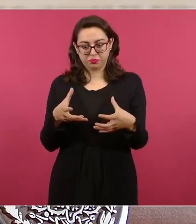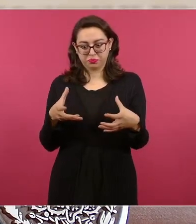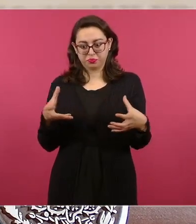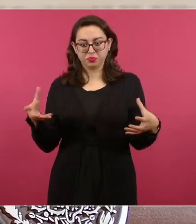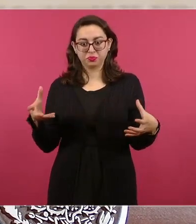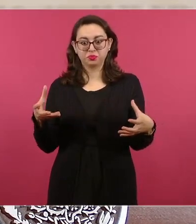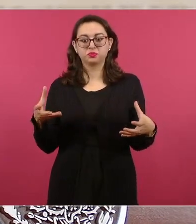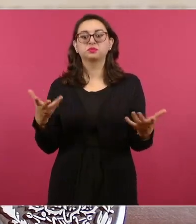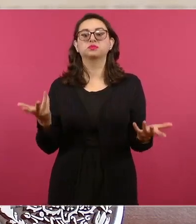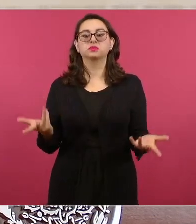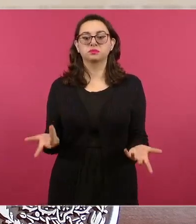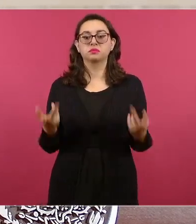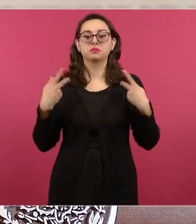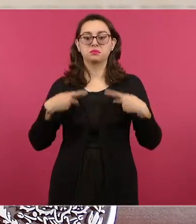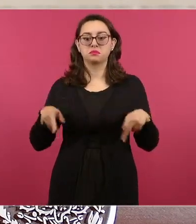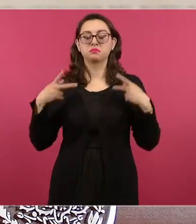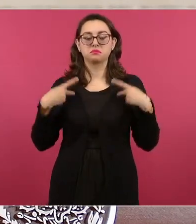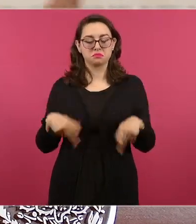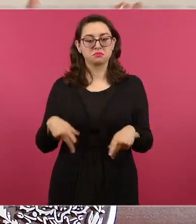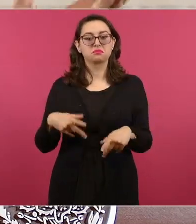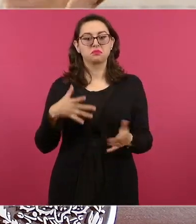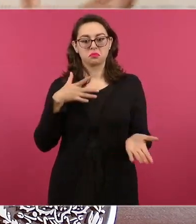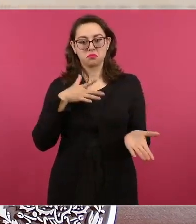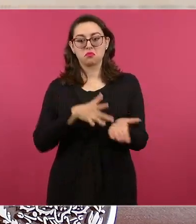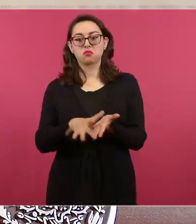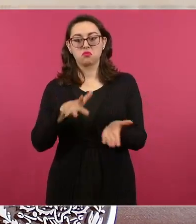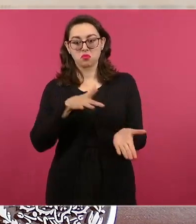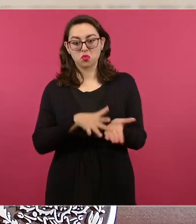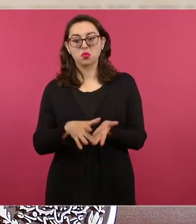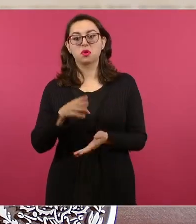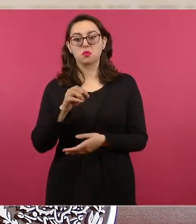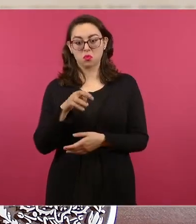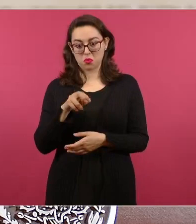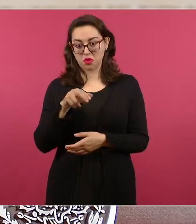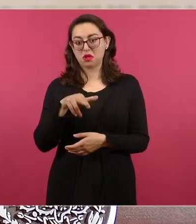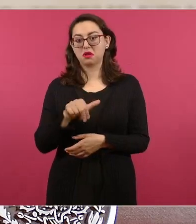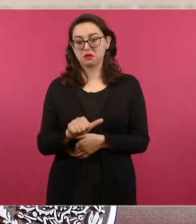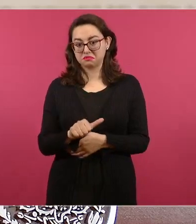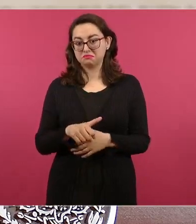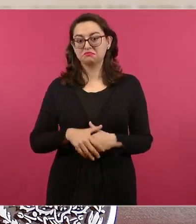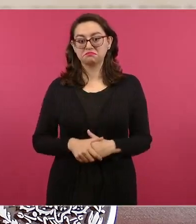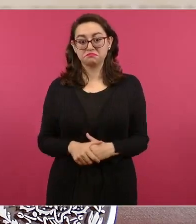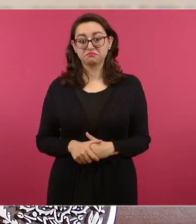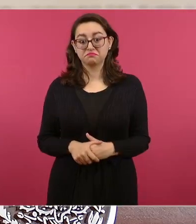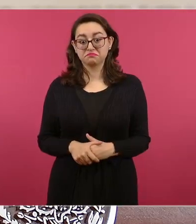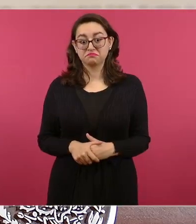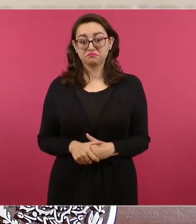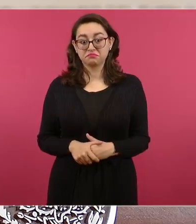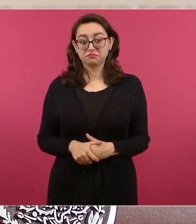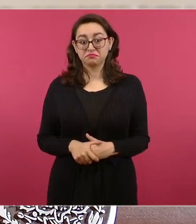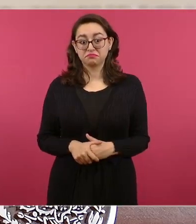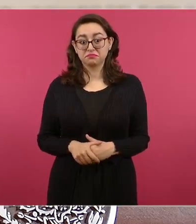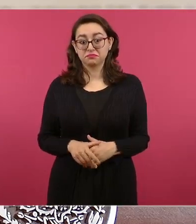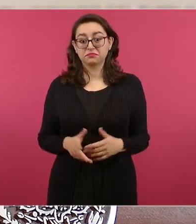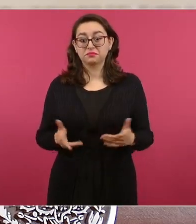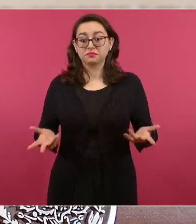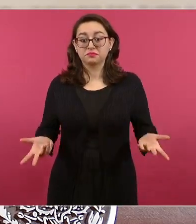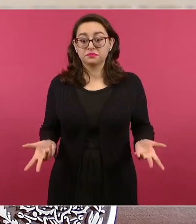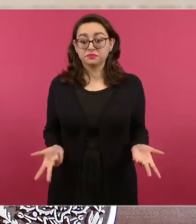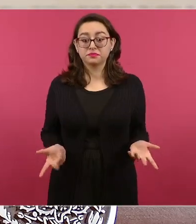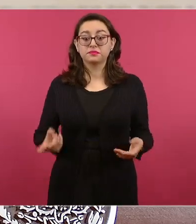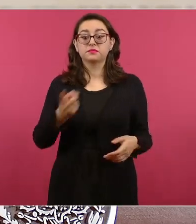estados gobernados por la oposición. Y si se hacen encuestas, que ya no me voy a meter en eso, pero